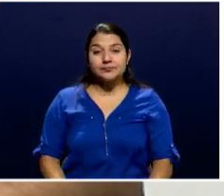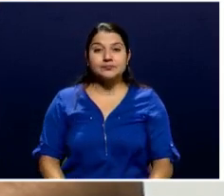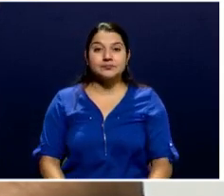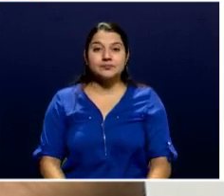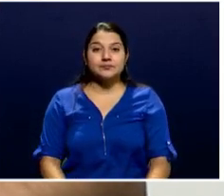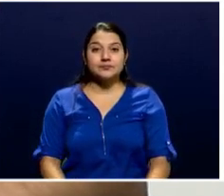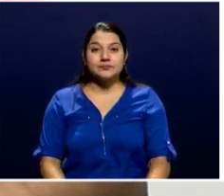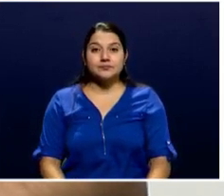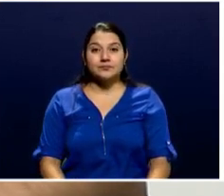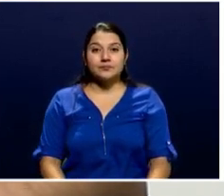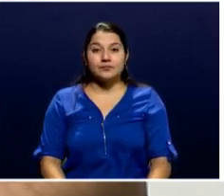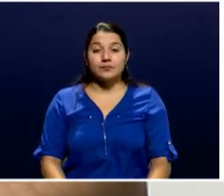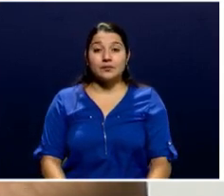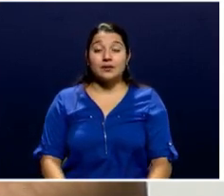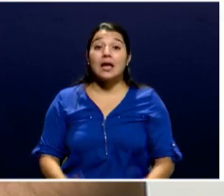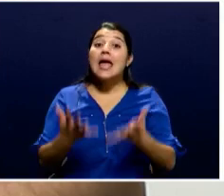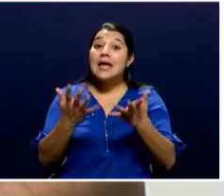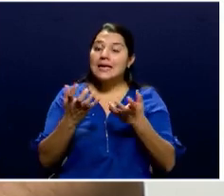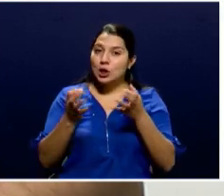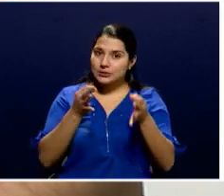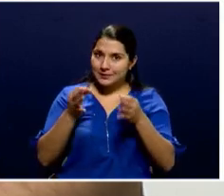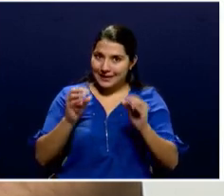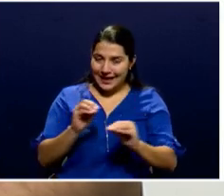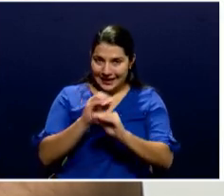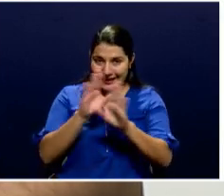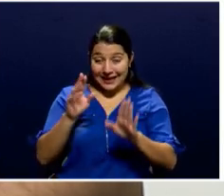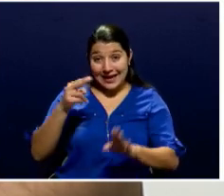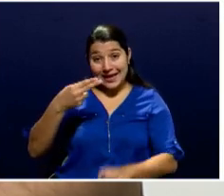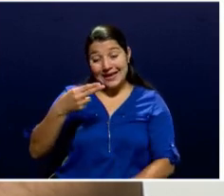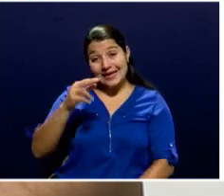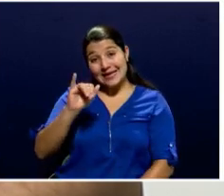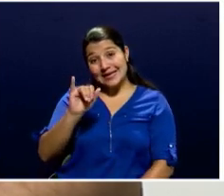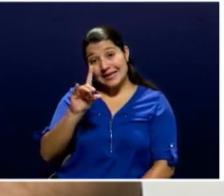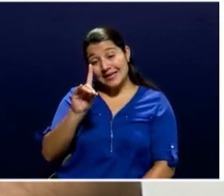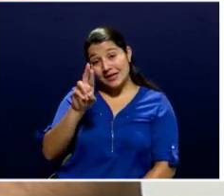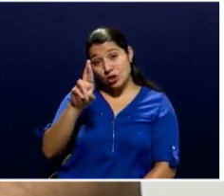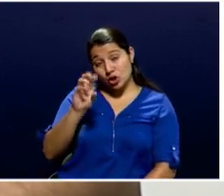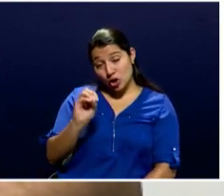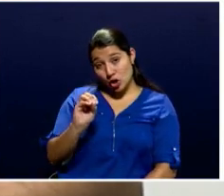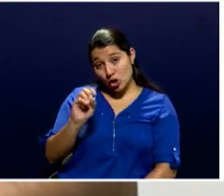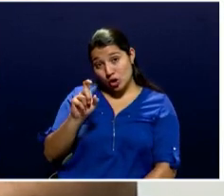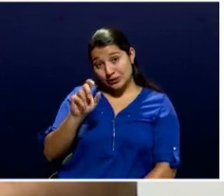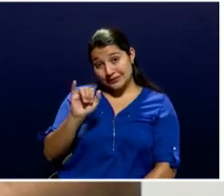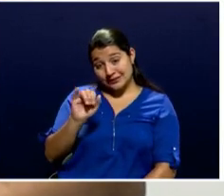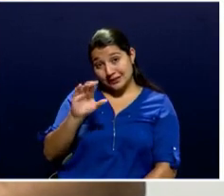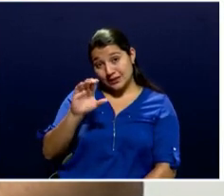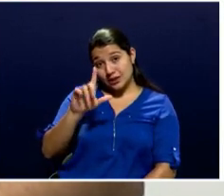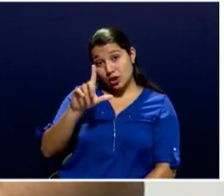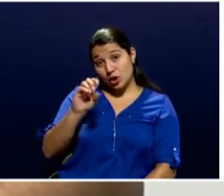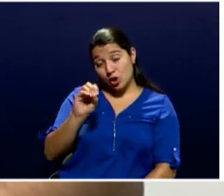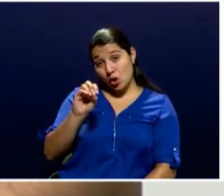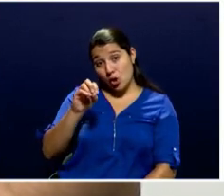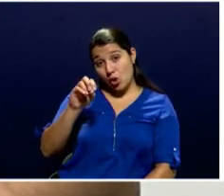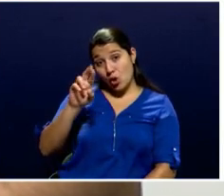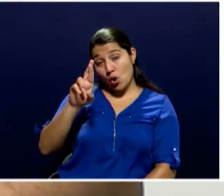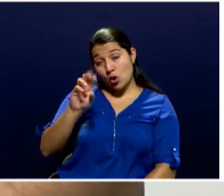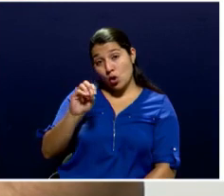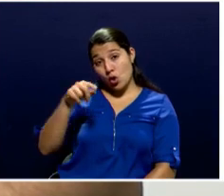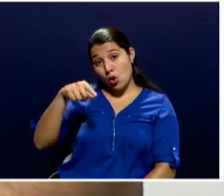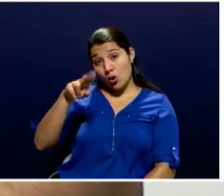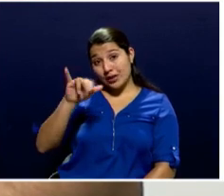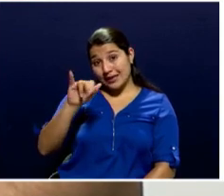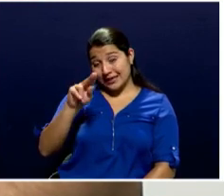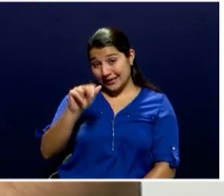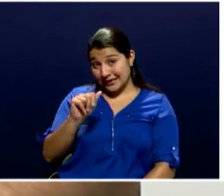paciente. Quiero hacer la aclaración que la hidroxicloroquina en altas concentraciones es altamente tóxica. Incluso ya